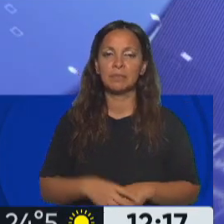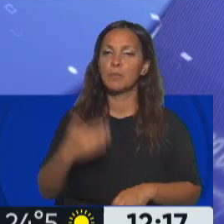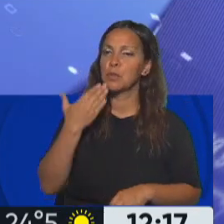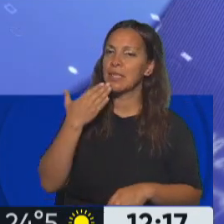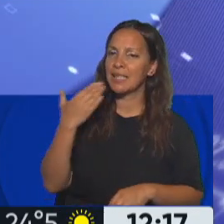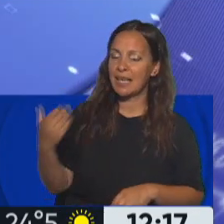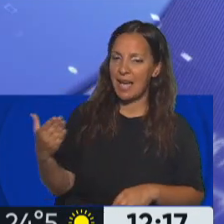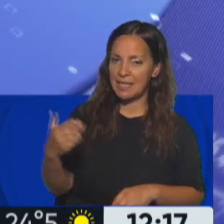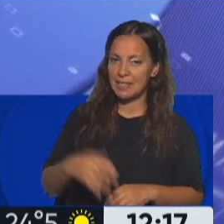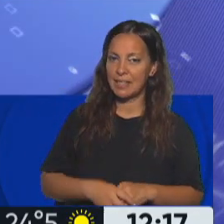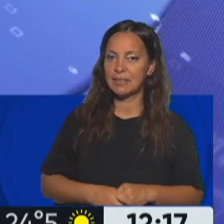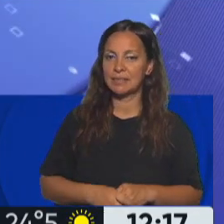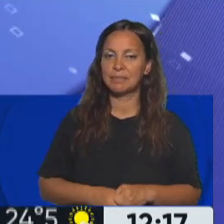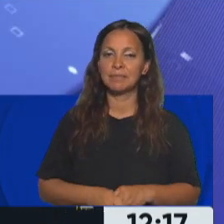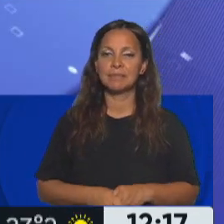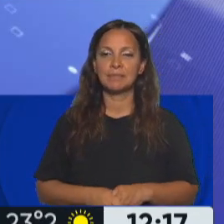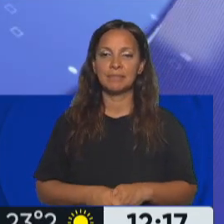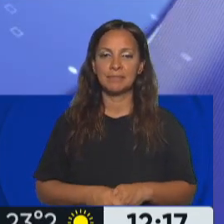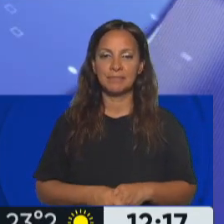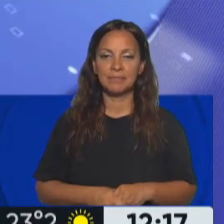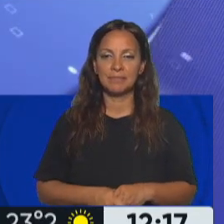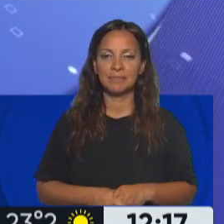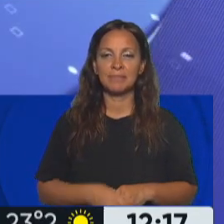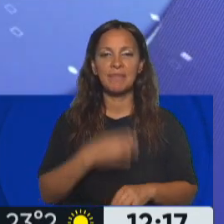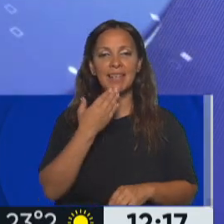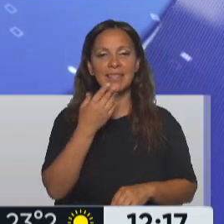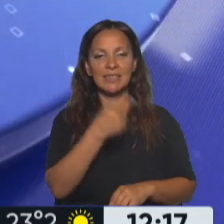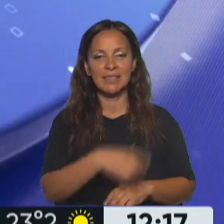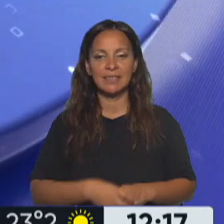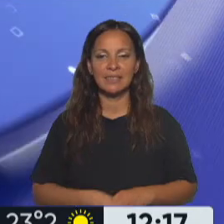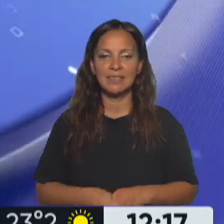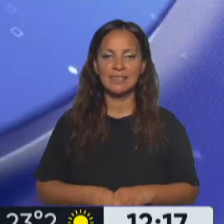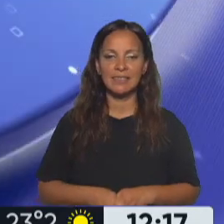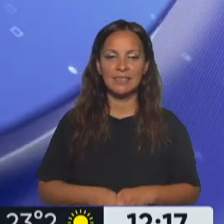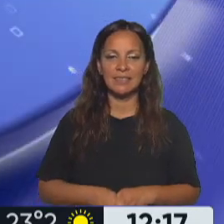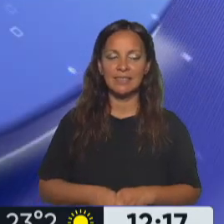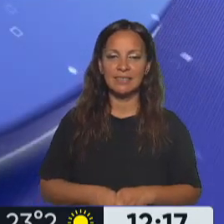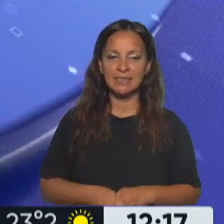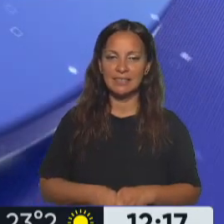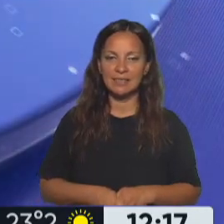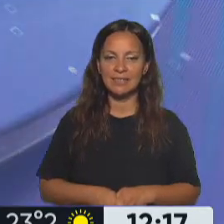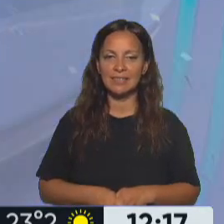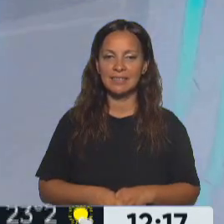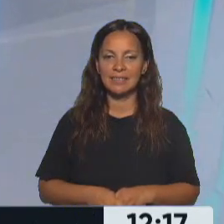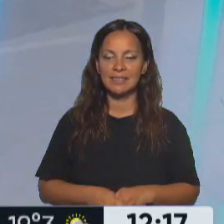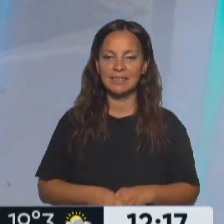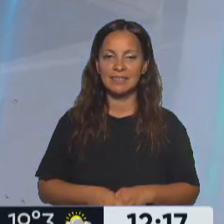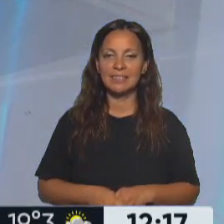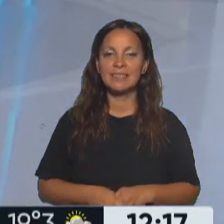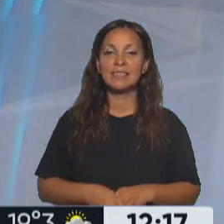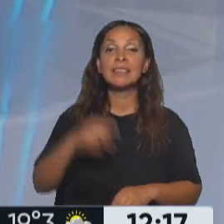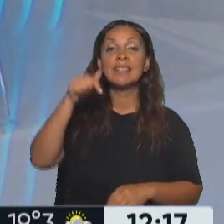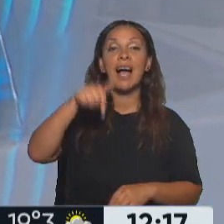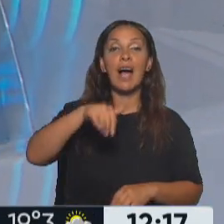por este contacto con la televisión pública. Por nada, gracias a ustedes, un gran abrazo. Abrazo, buen fin de semana. Ahora sí,